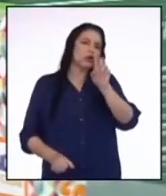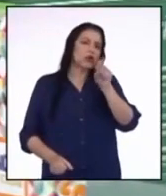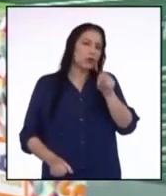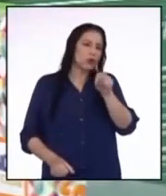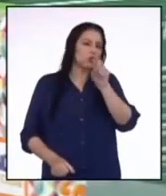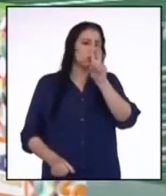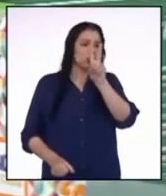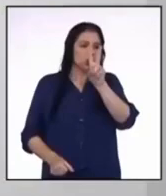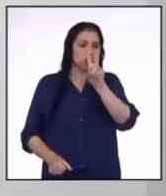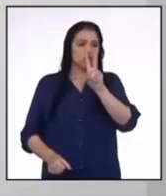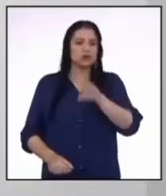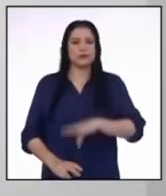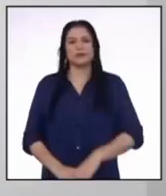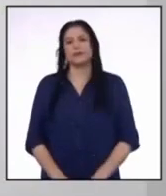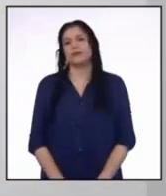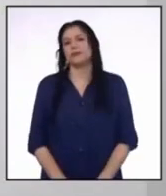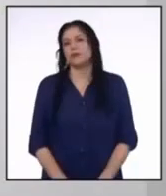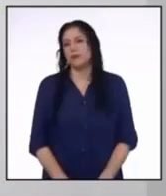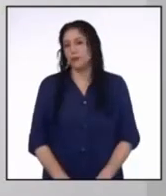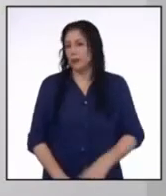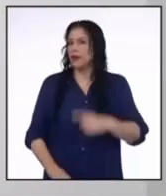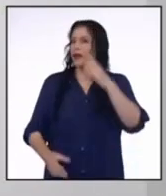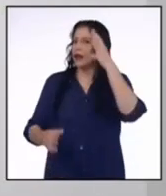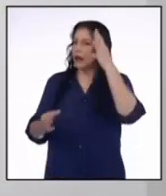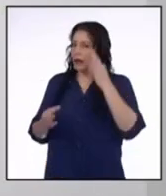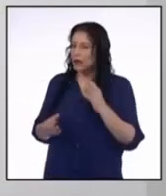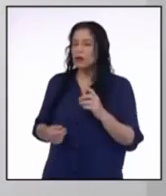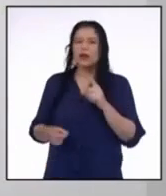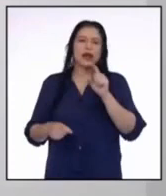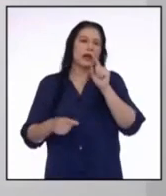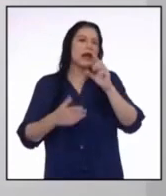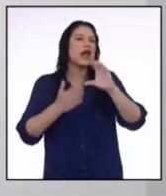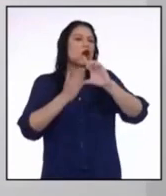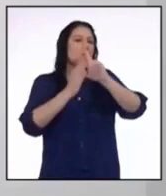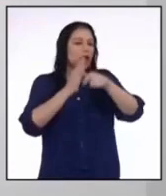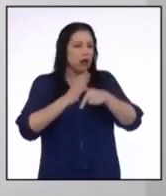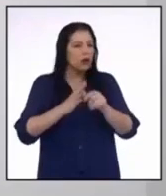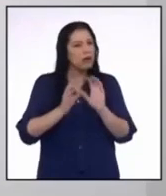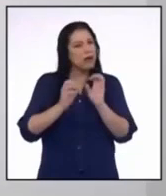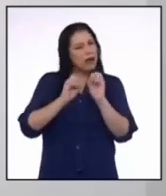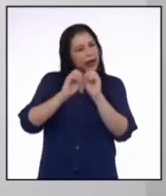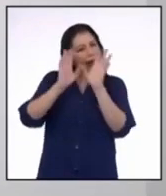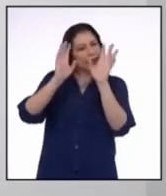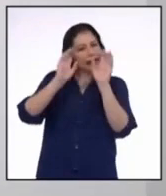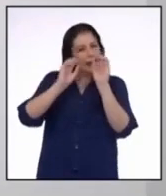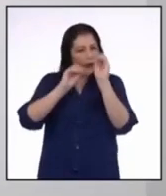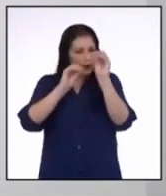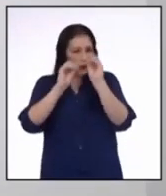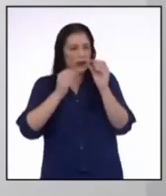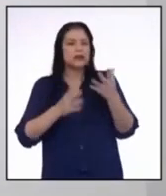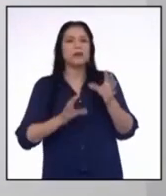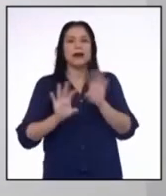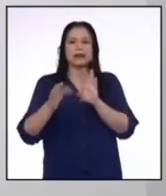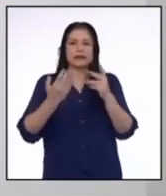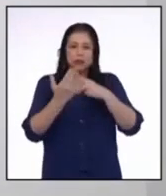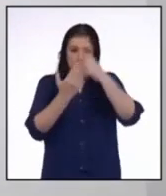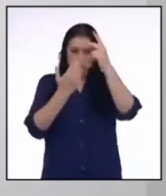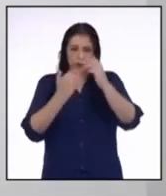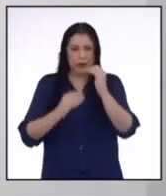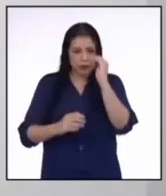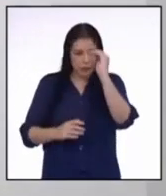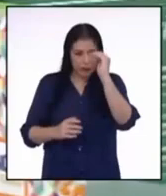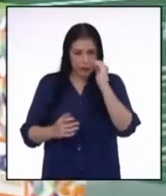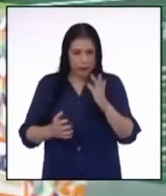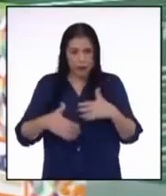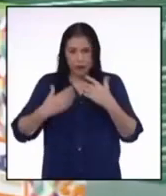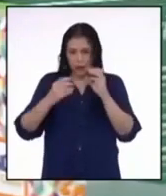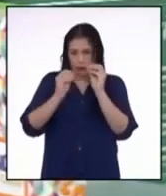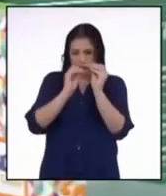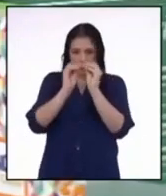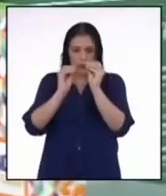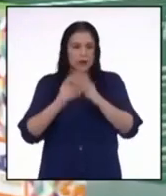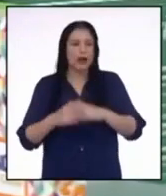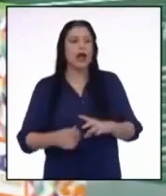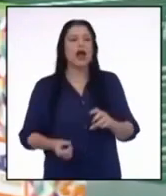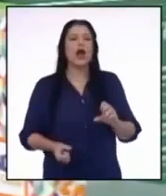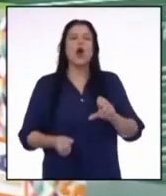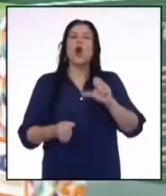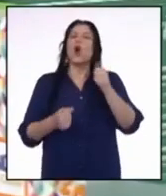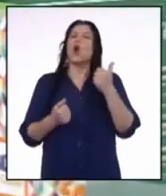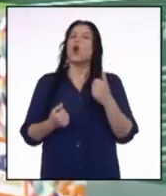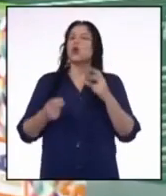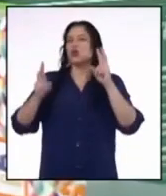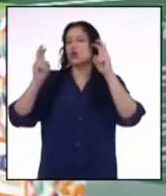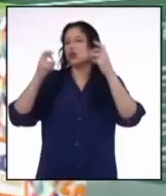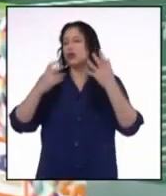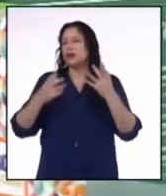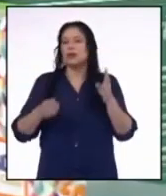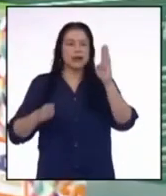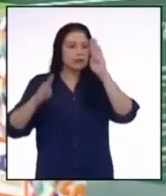acciones de mitigación. Creo que lo irán aclarando a medida que elaboren su plan familiar. Profesora, otro asunto